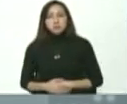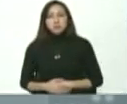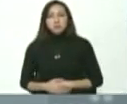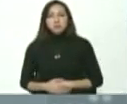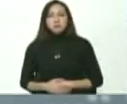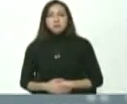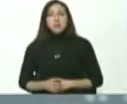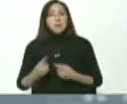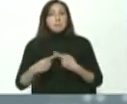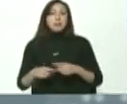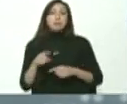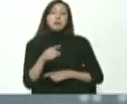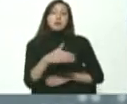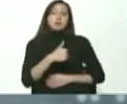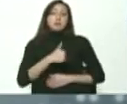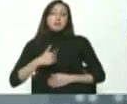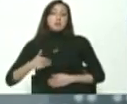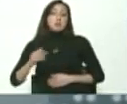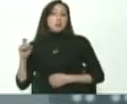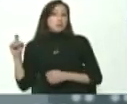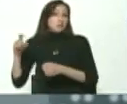Bueno, si él quiere incorporarse